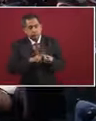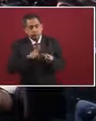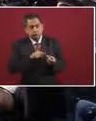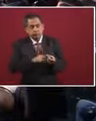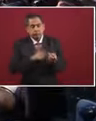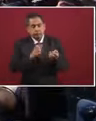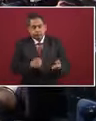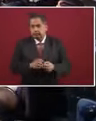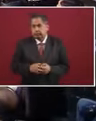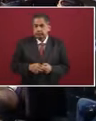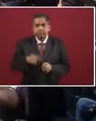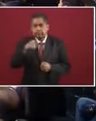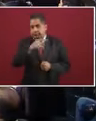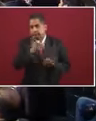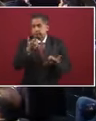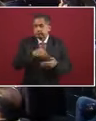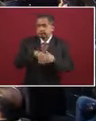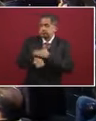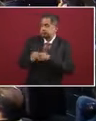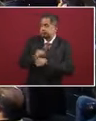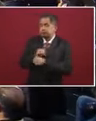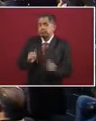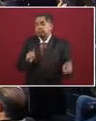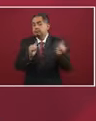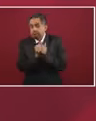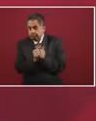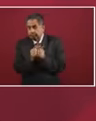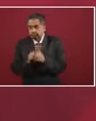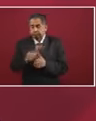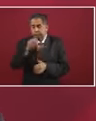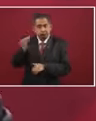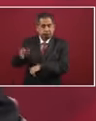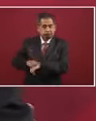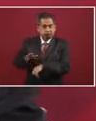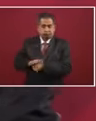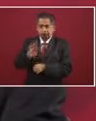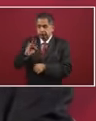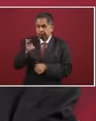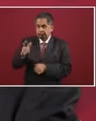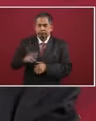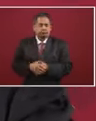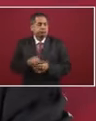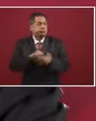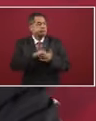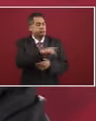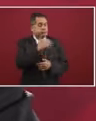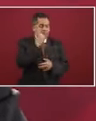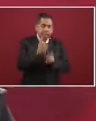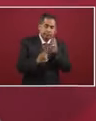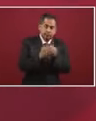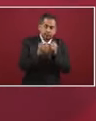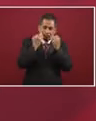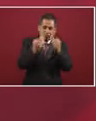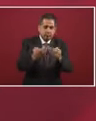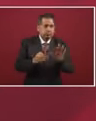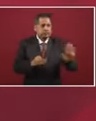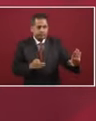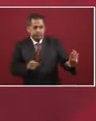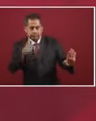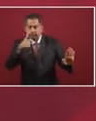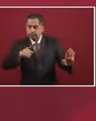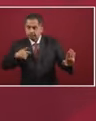Todas las diligencias que hacen tienen que ser a través de la Fiscalía General de la República. Por ejemplo, si quieren hablar con un testigo, pues depende si la Fiscalía está de acuerdo